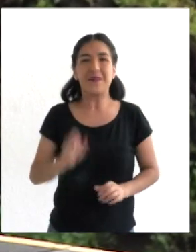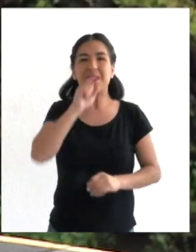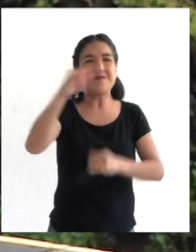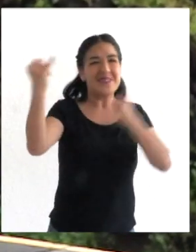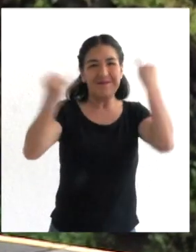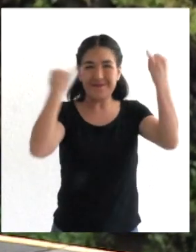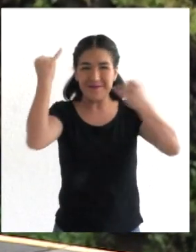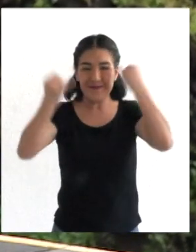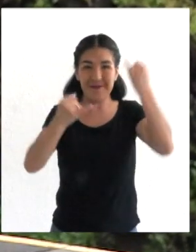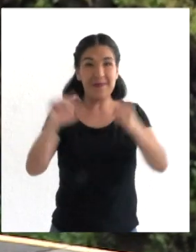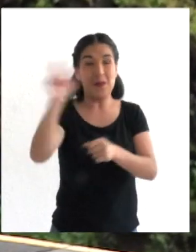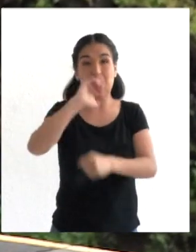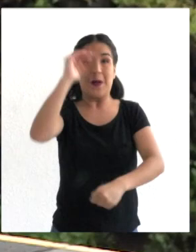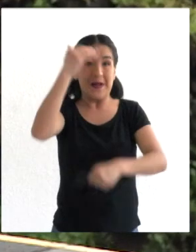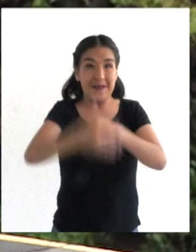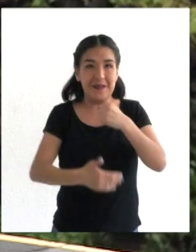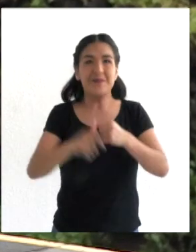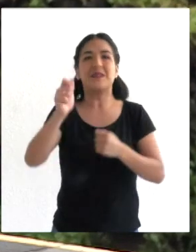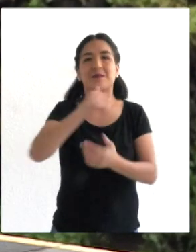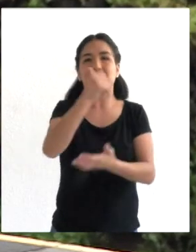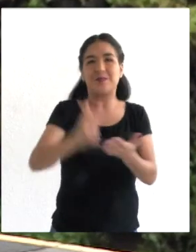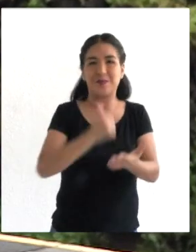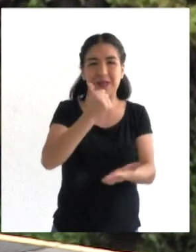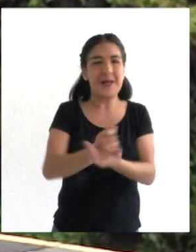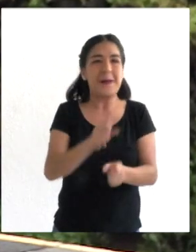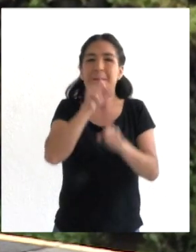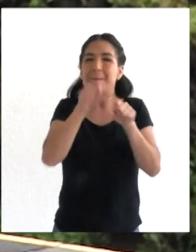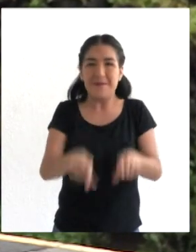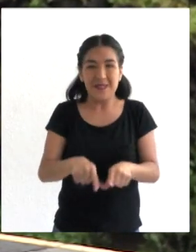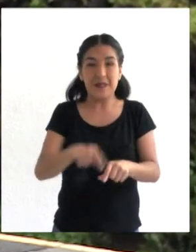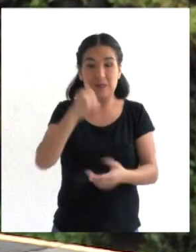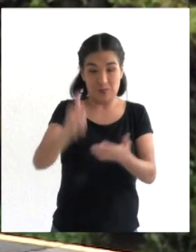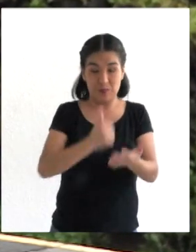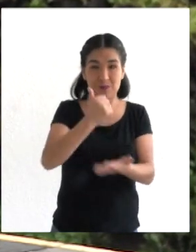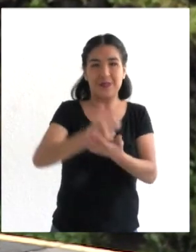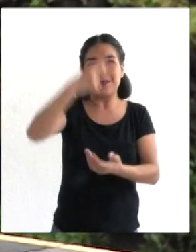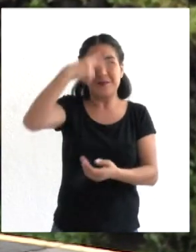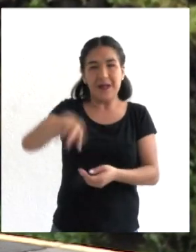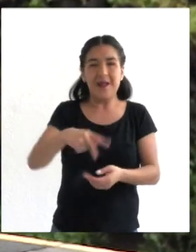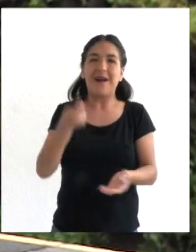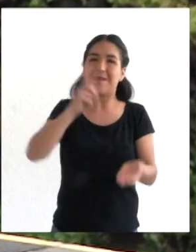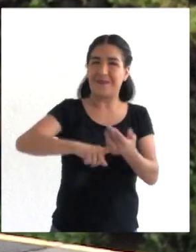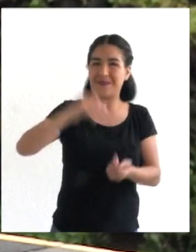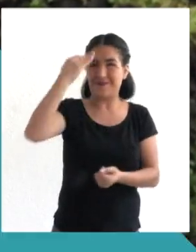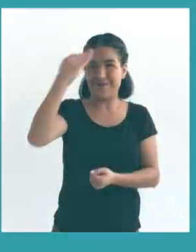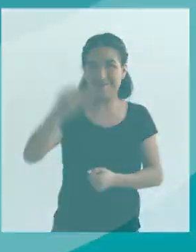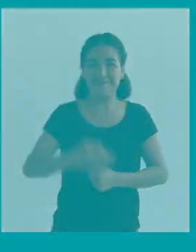ideas. Al terminar, la ciudad de siempre, en la Ciudad de México, en el tiempo.